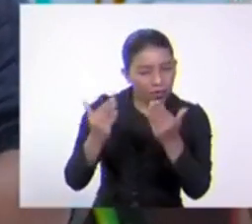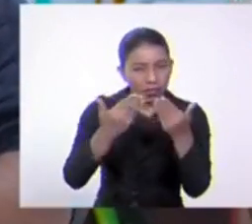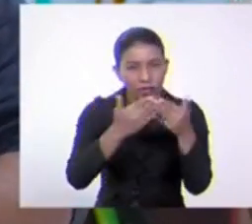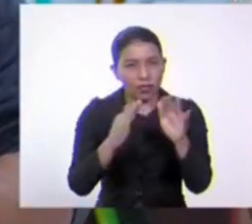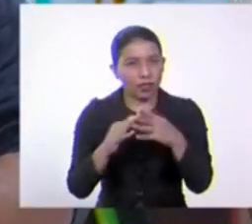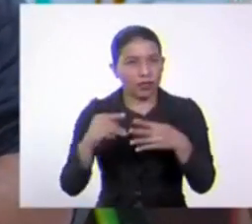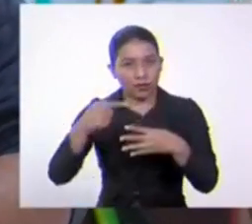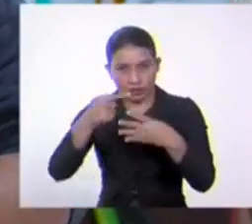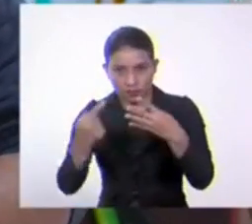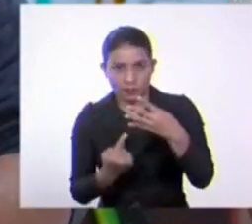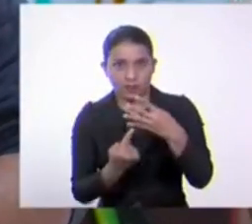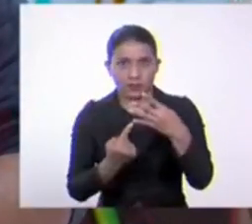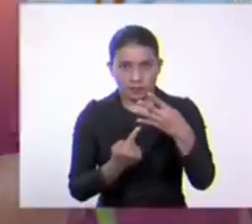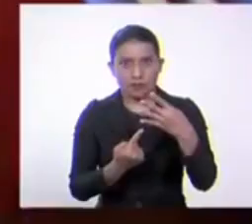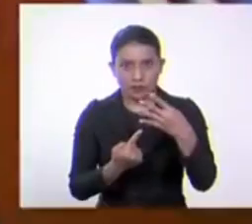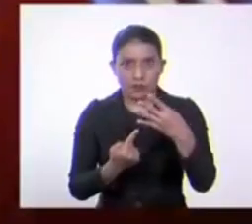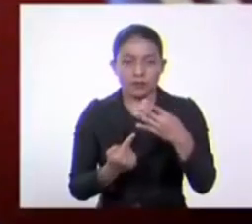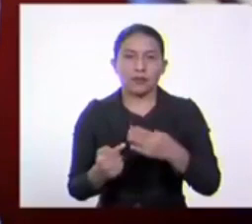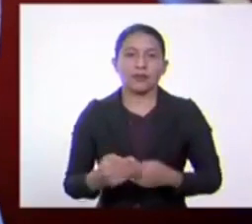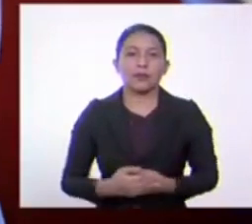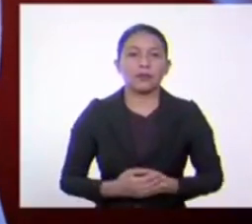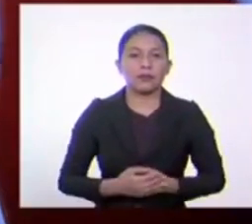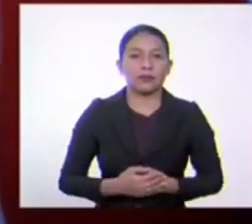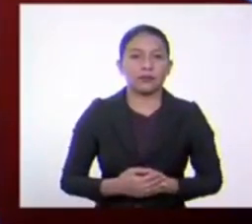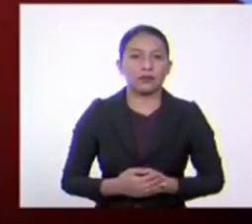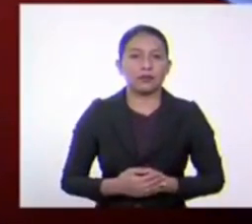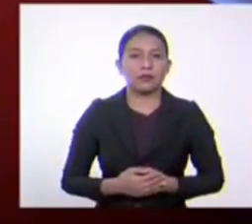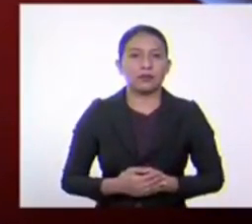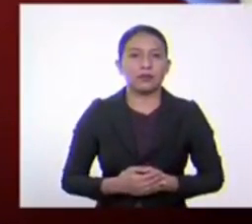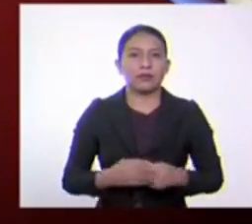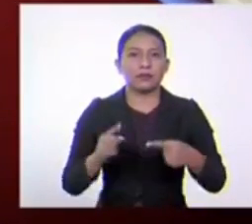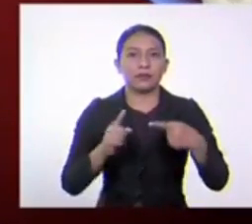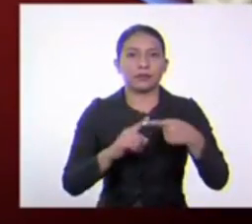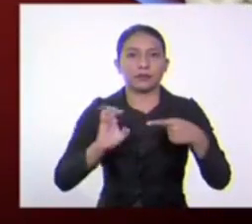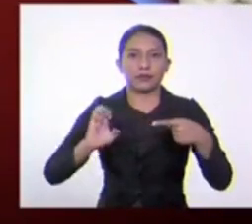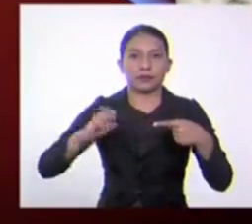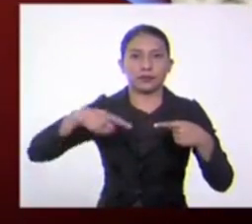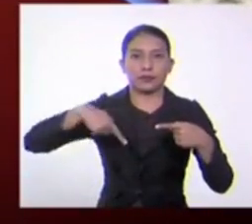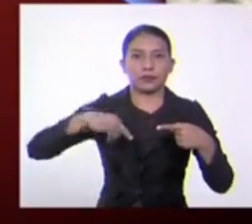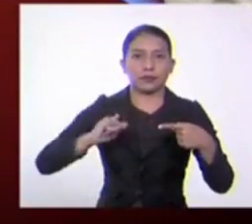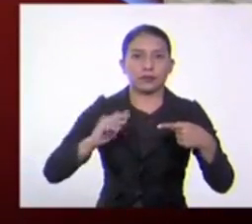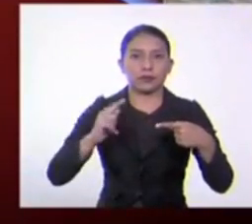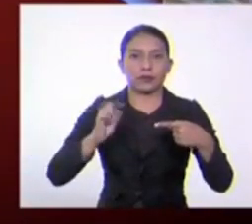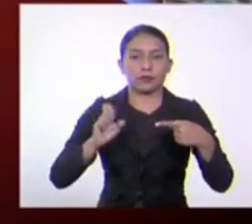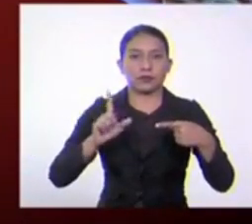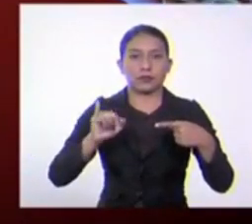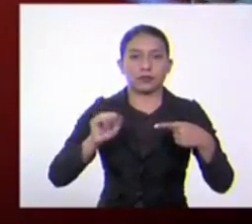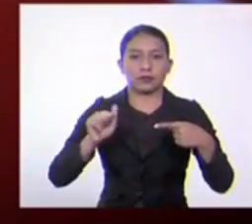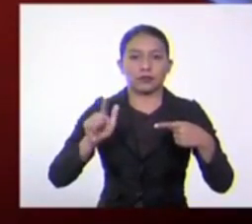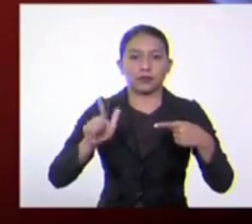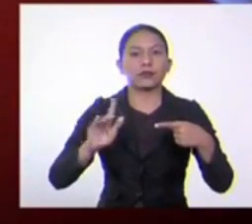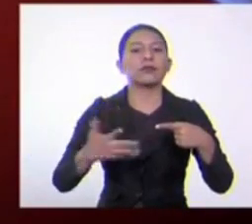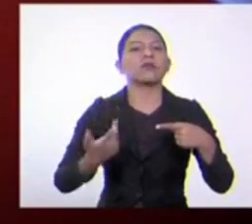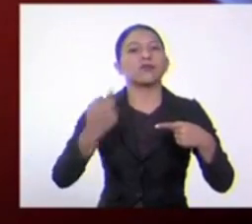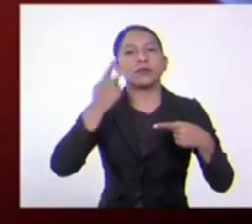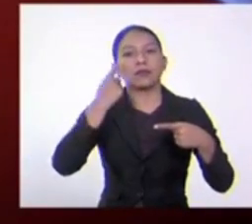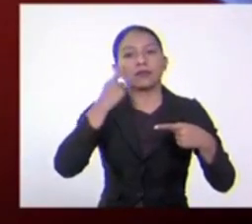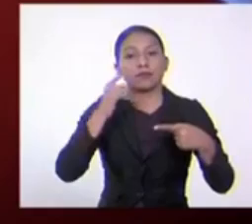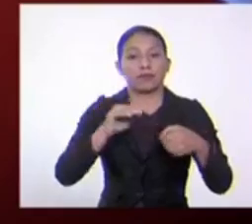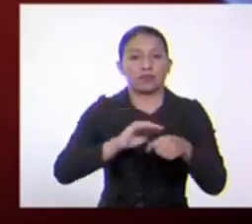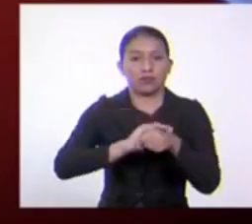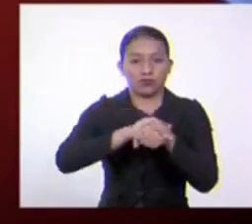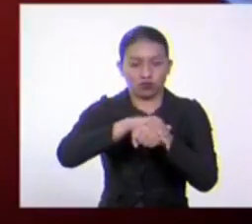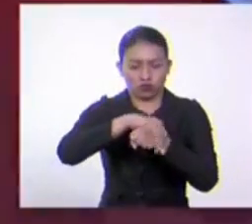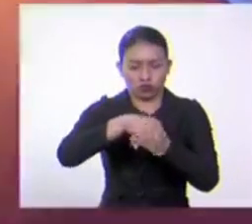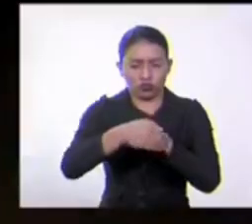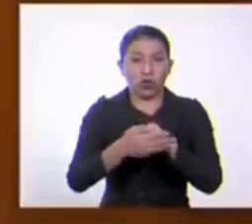4 tipos esenciales de tejido. El tejido epitelial, por ejemplo, es el que rodea o envuelve todo el